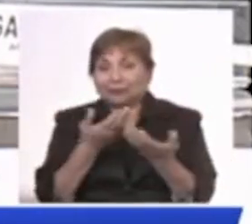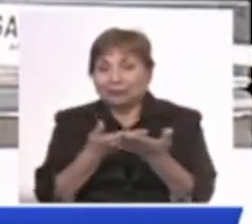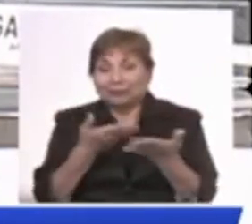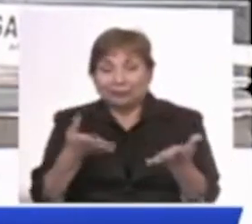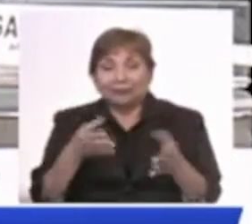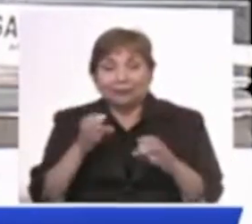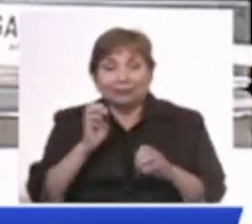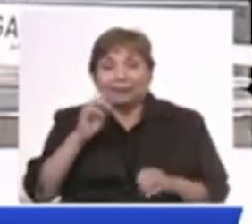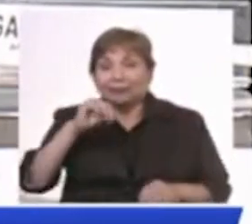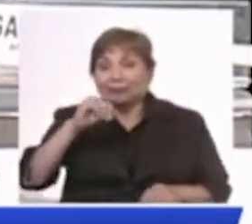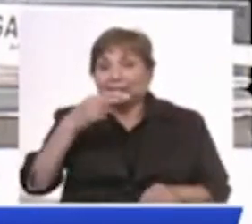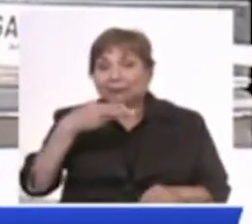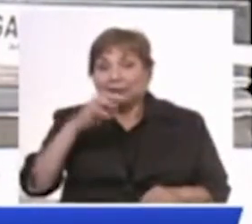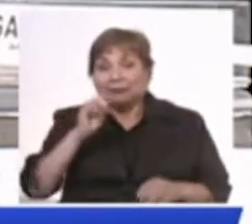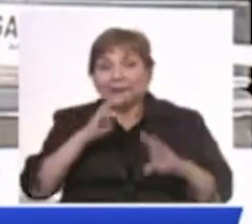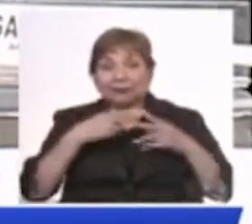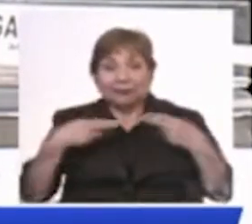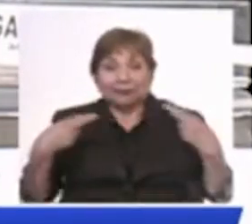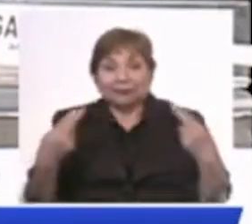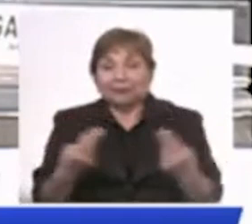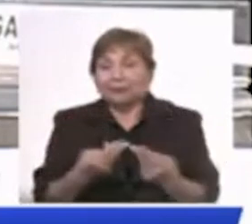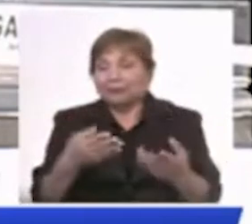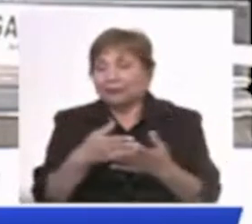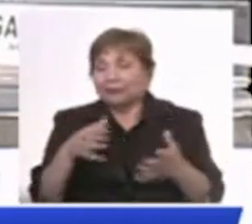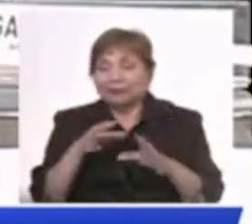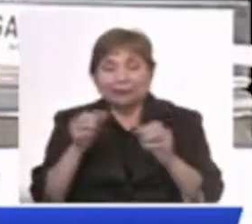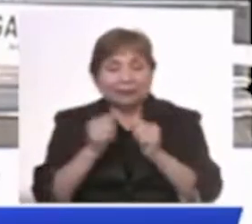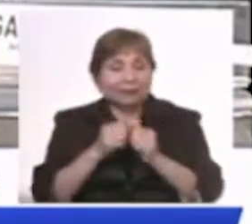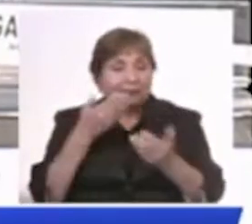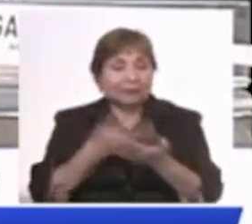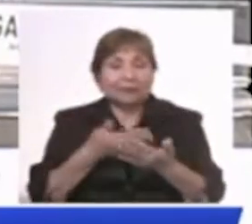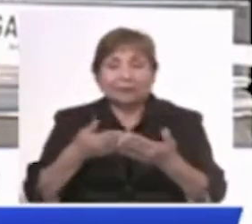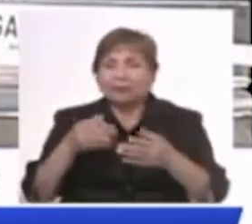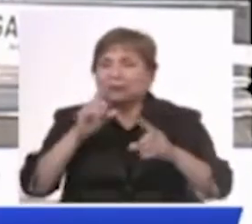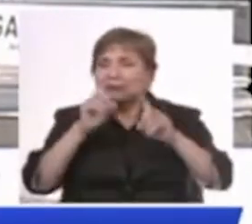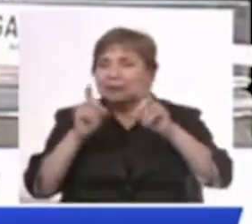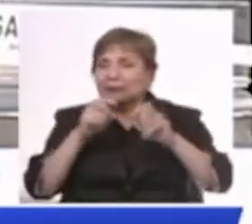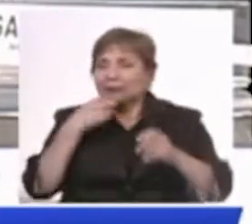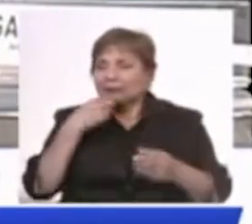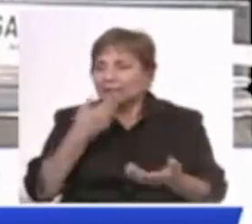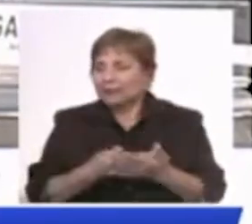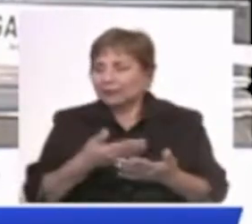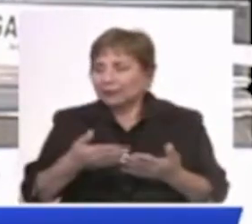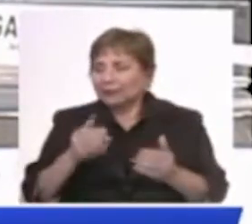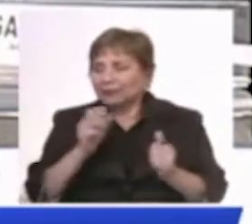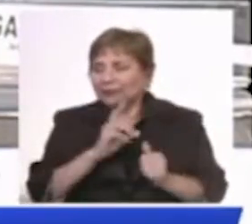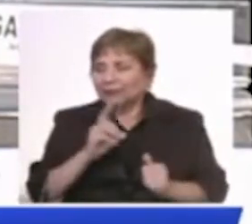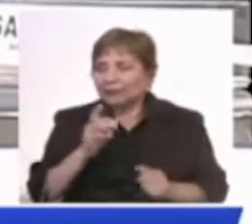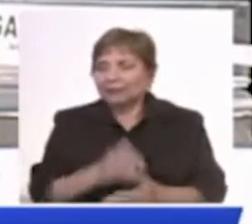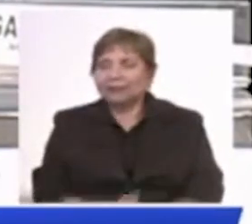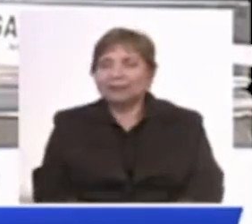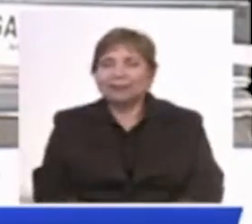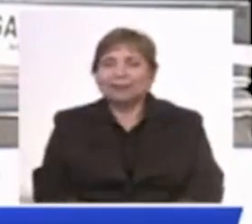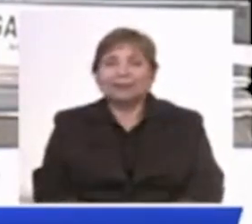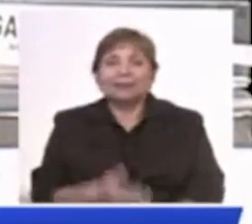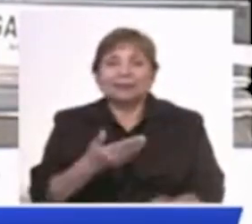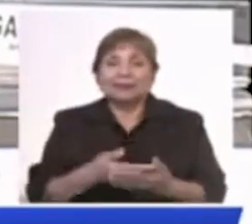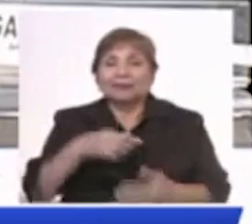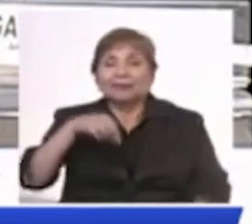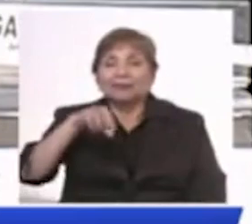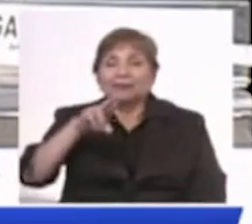eso hace que los costos sean diversos. En relación a la pregunta que va del